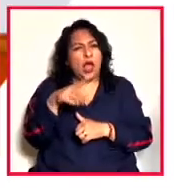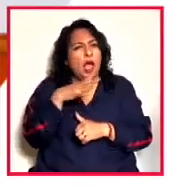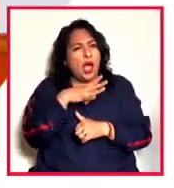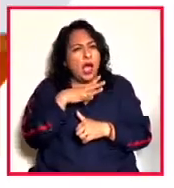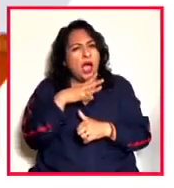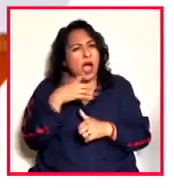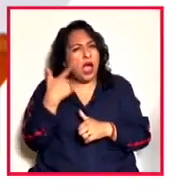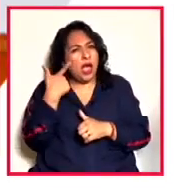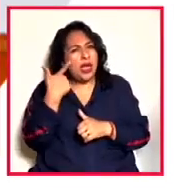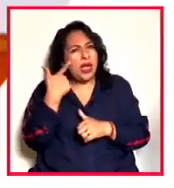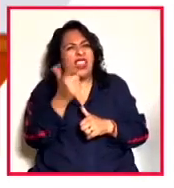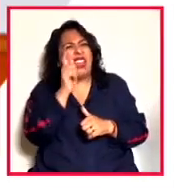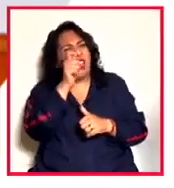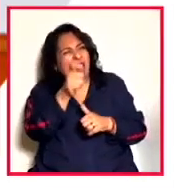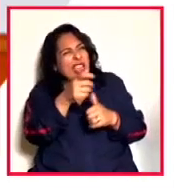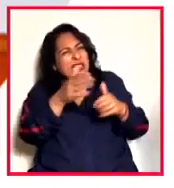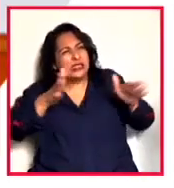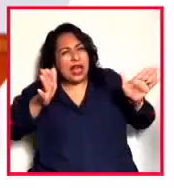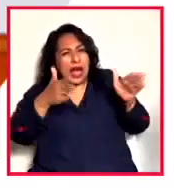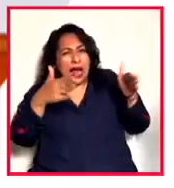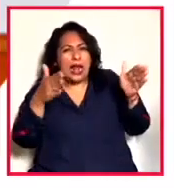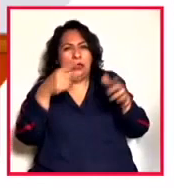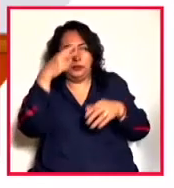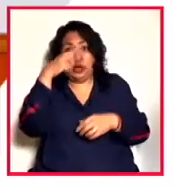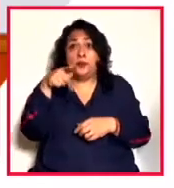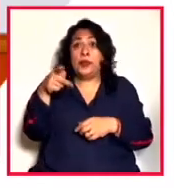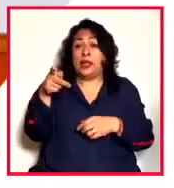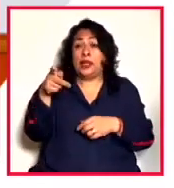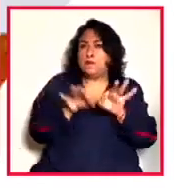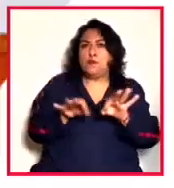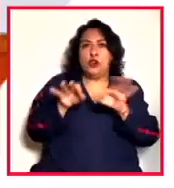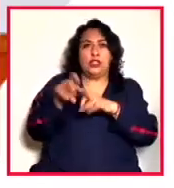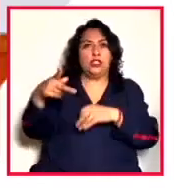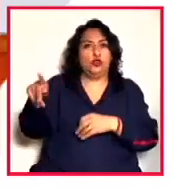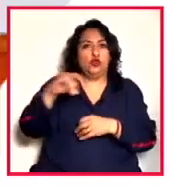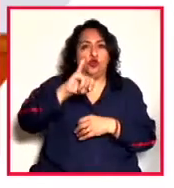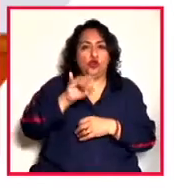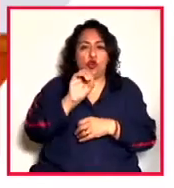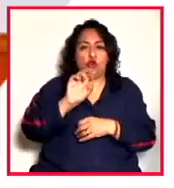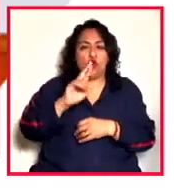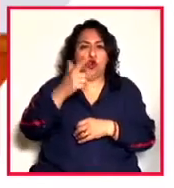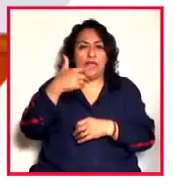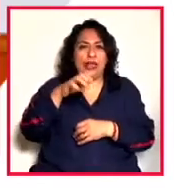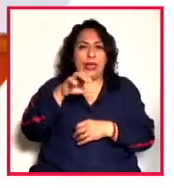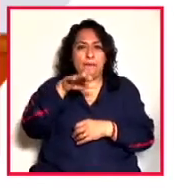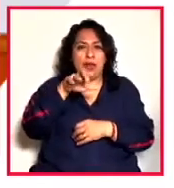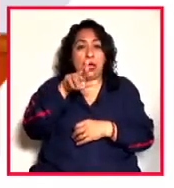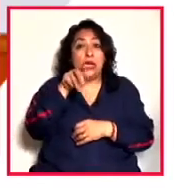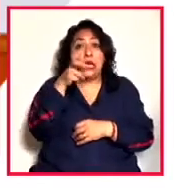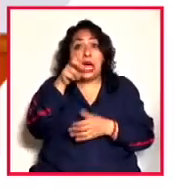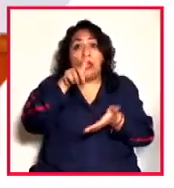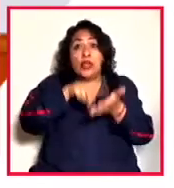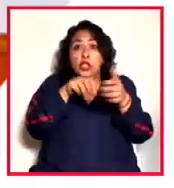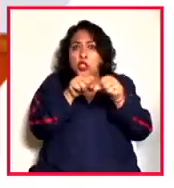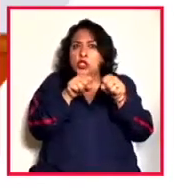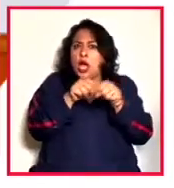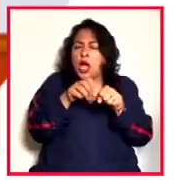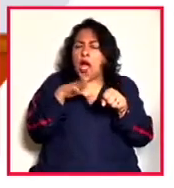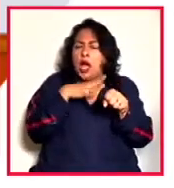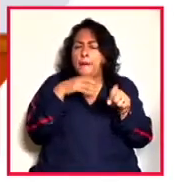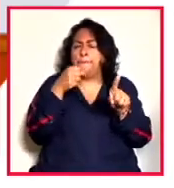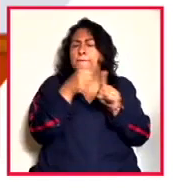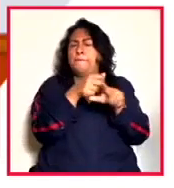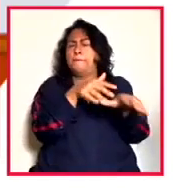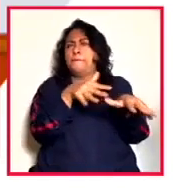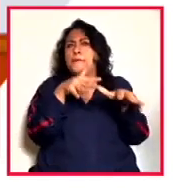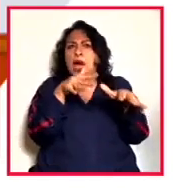obra. Las alas de México son la obra icónica de Jorge Marín y estas alas generan un impacto y un diálogo directo con los